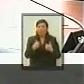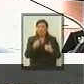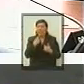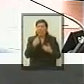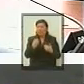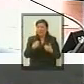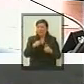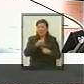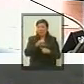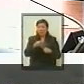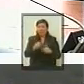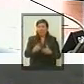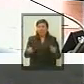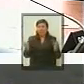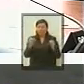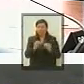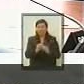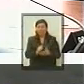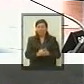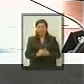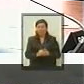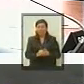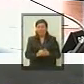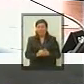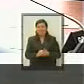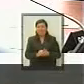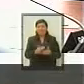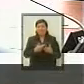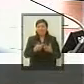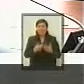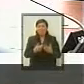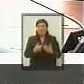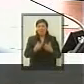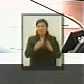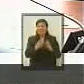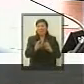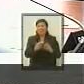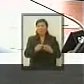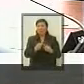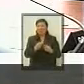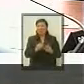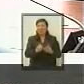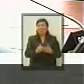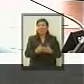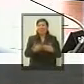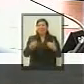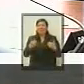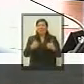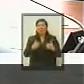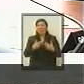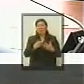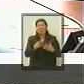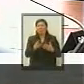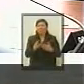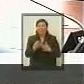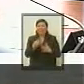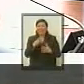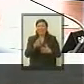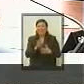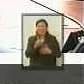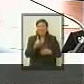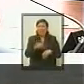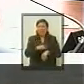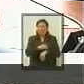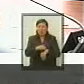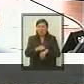circunstancias de que no puede ser que de una región a la capital señor sean 51 horas